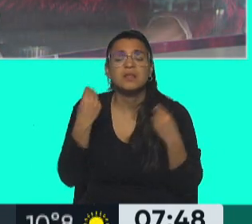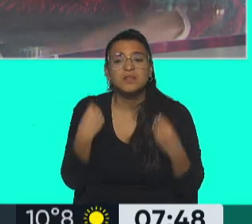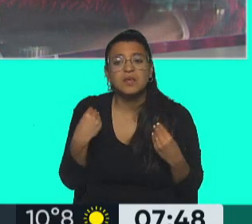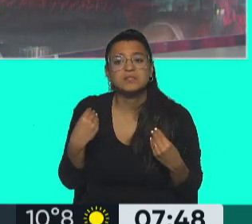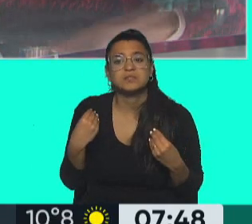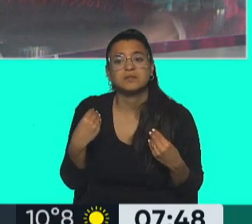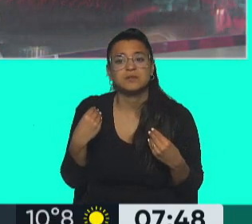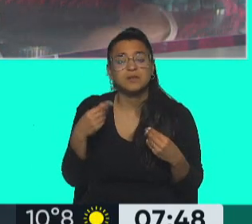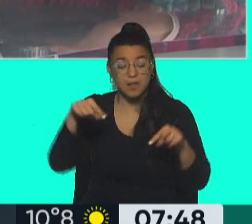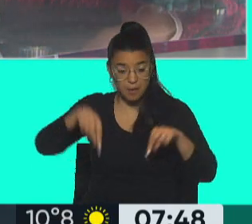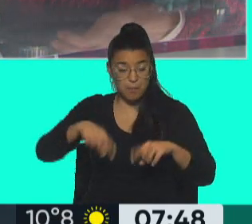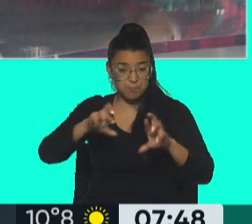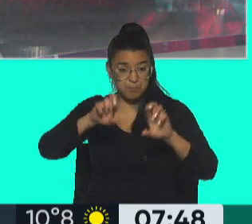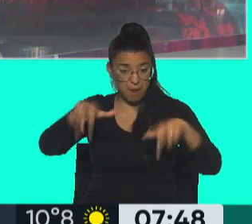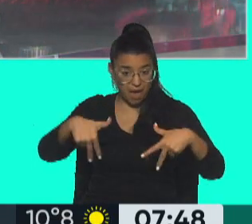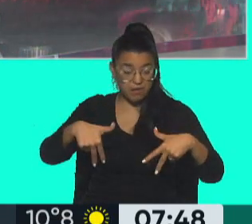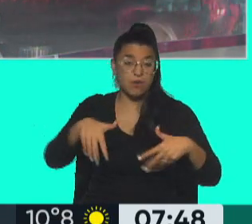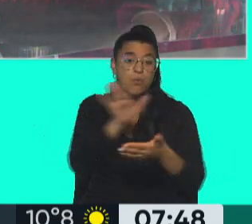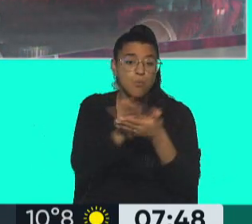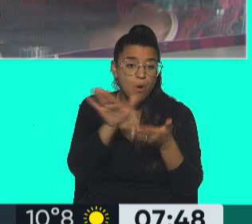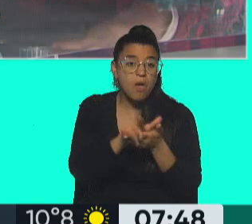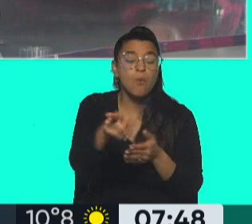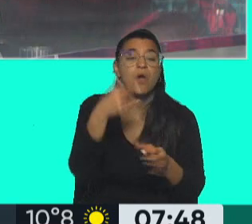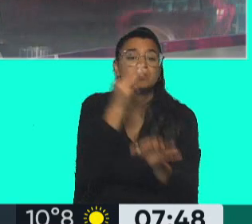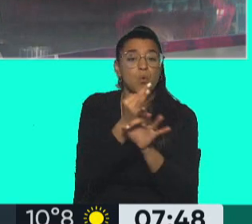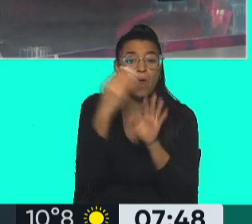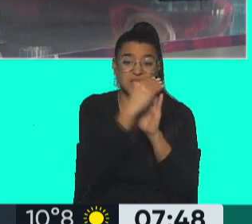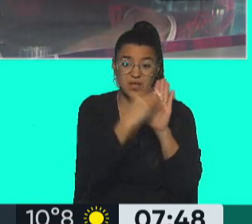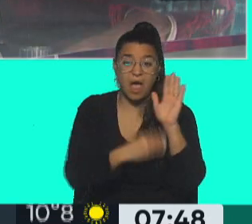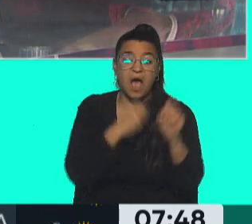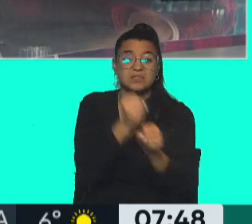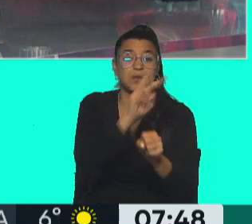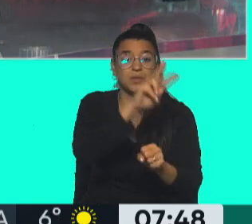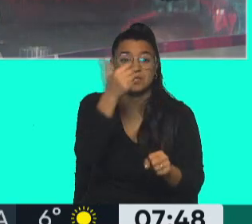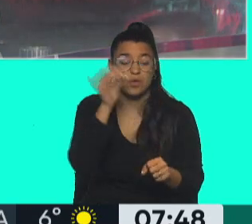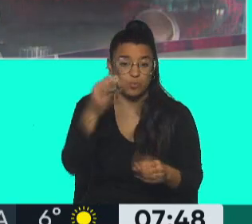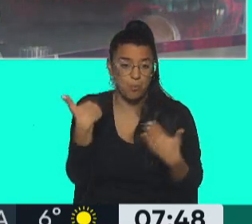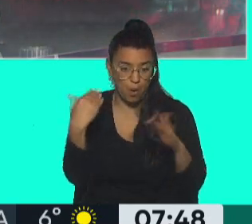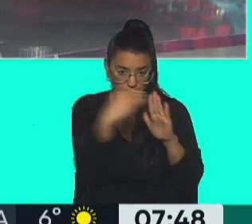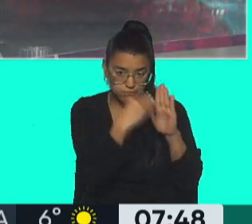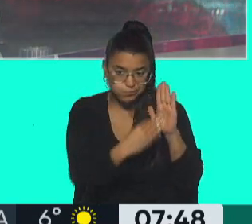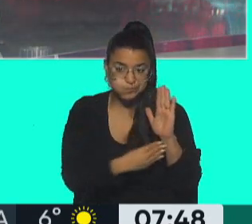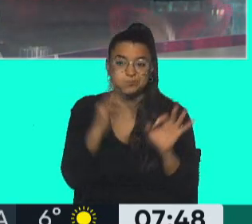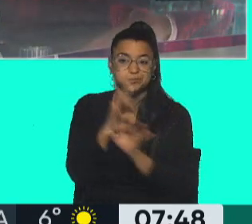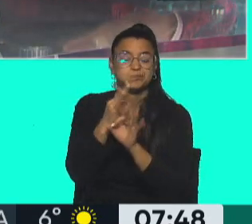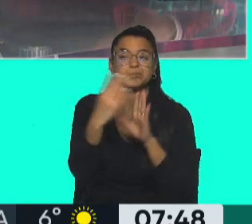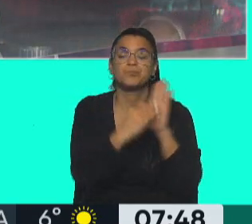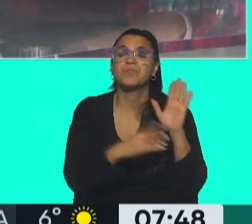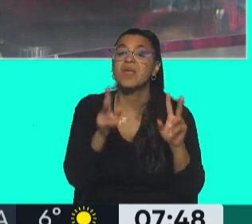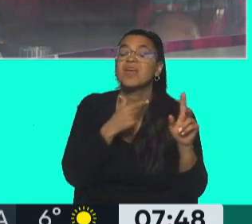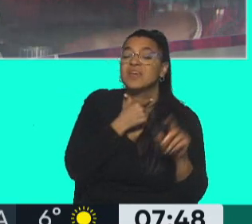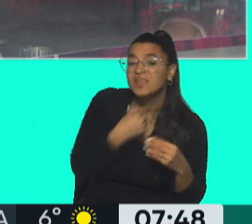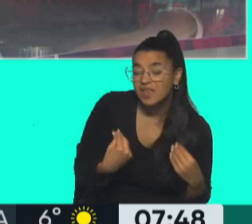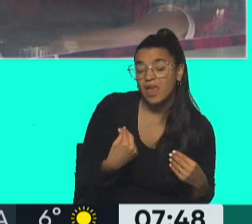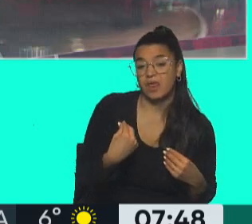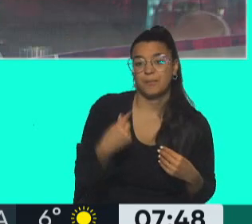es que este programa hay que las escuelas pueden inscribirse hasta el 26 de octubre lo que busca es que